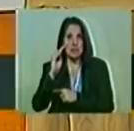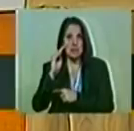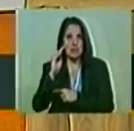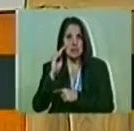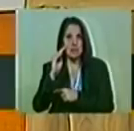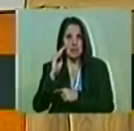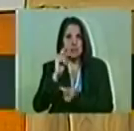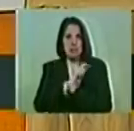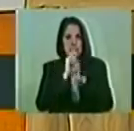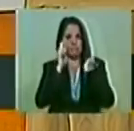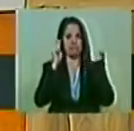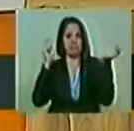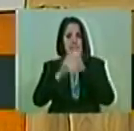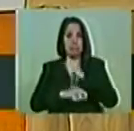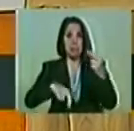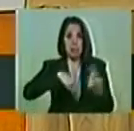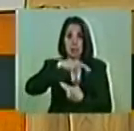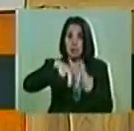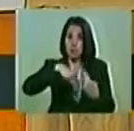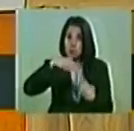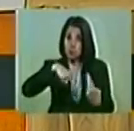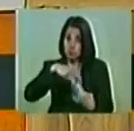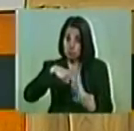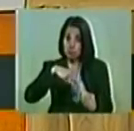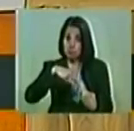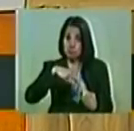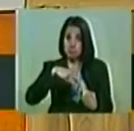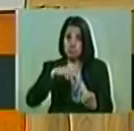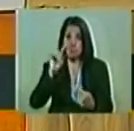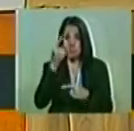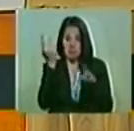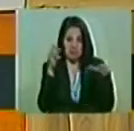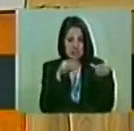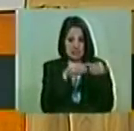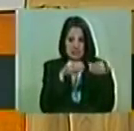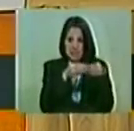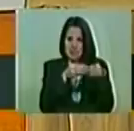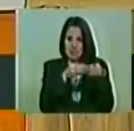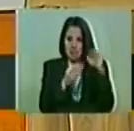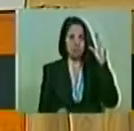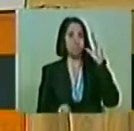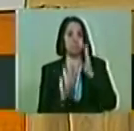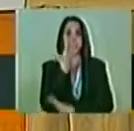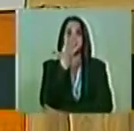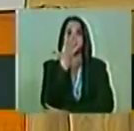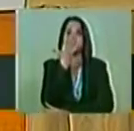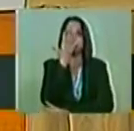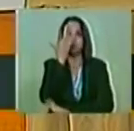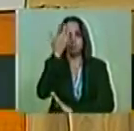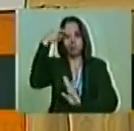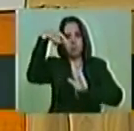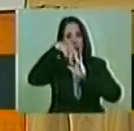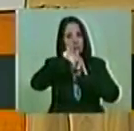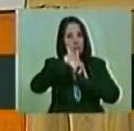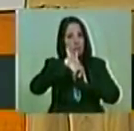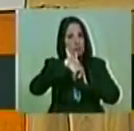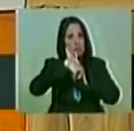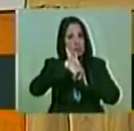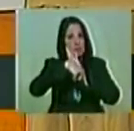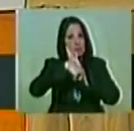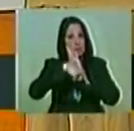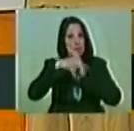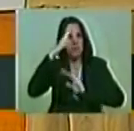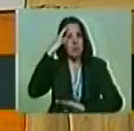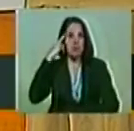redinamizar la revolución. Primer anillo para una resurrección profunda del